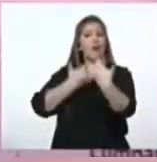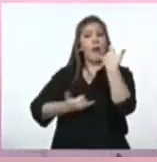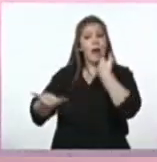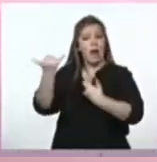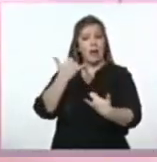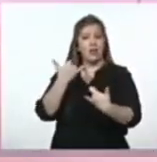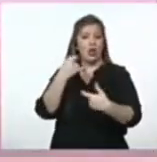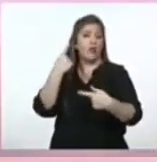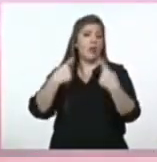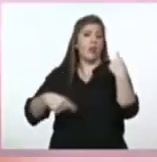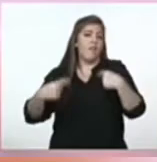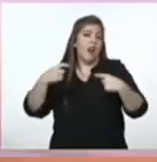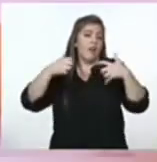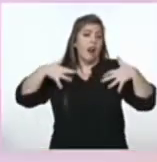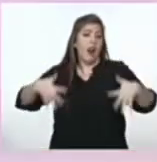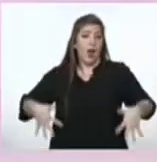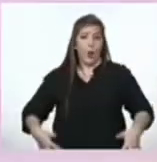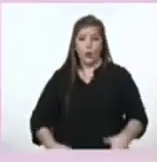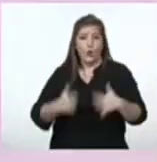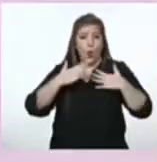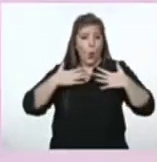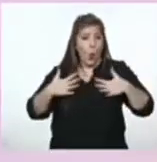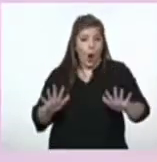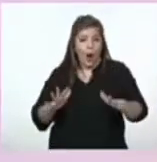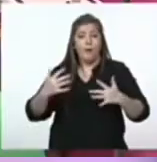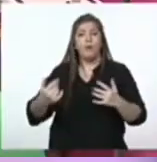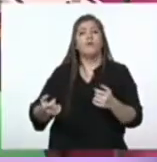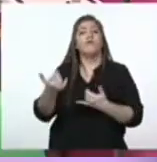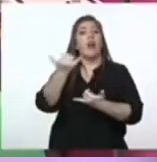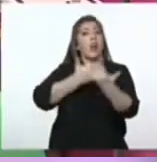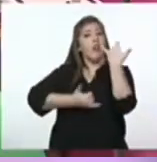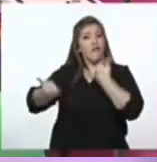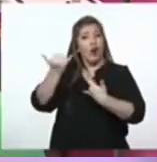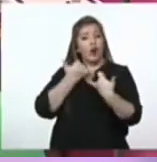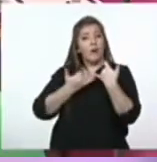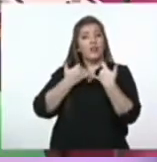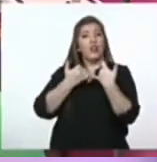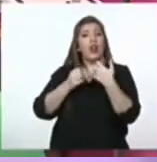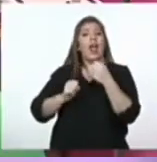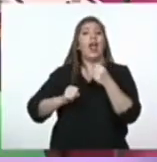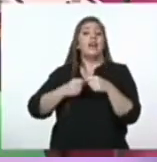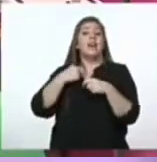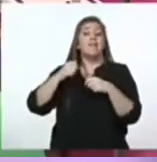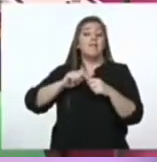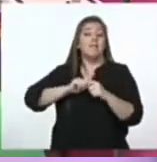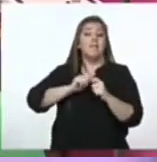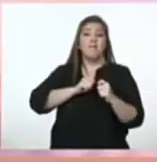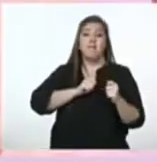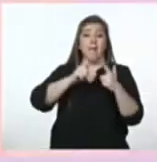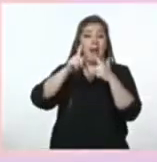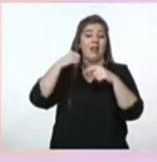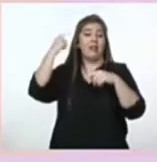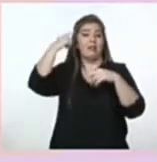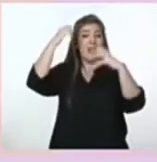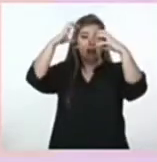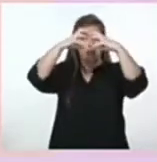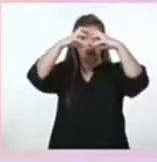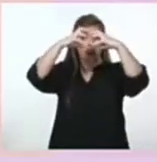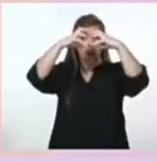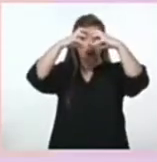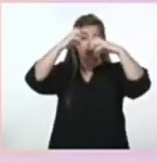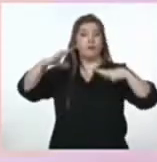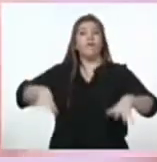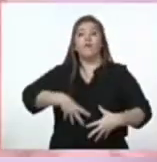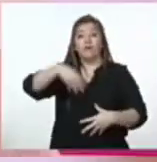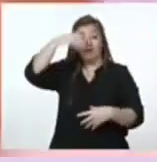los distintos nervios del cuerpo, ¿sí?, hacia el encéfalo, y desde el encéfalo hacia los